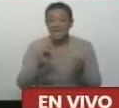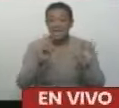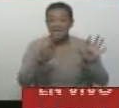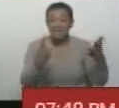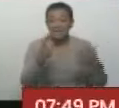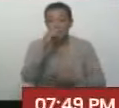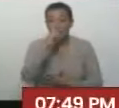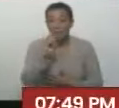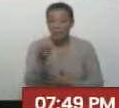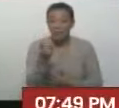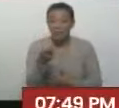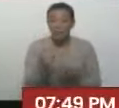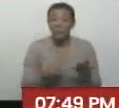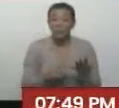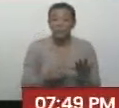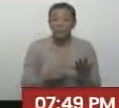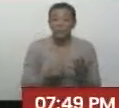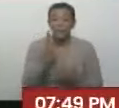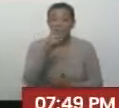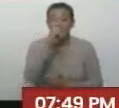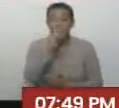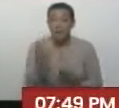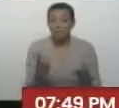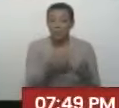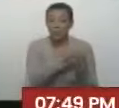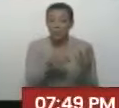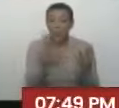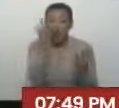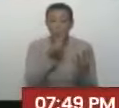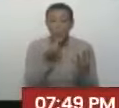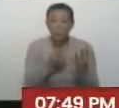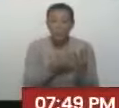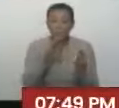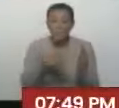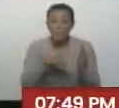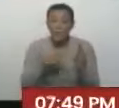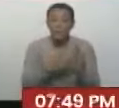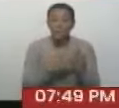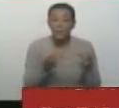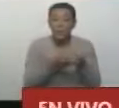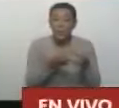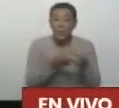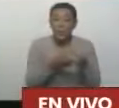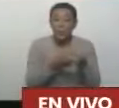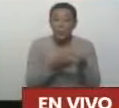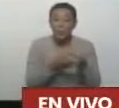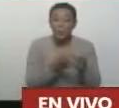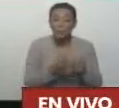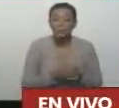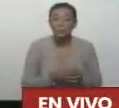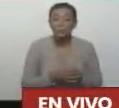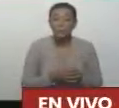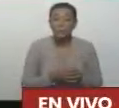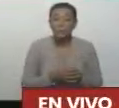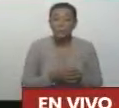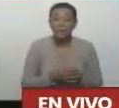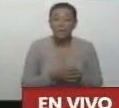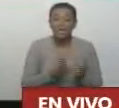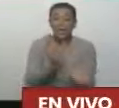grado. Y Luis Alejandro está en primer año. ¿Ah? Naguará. El equipo de